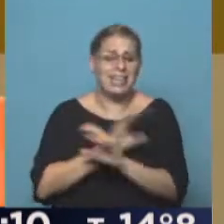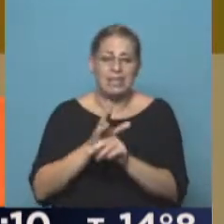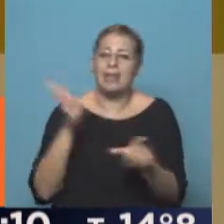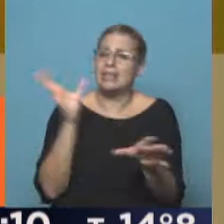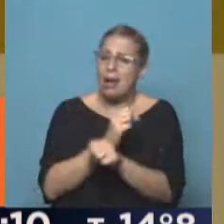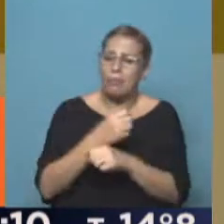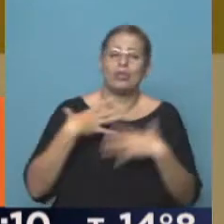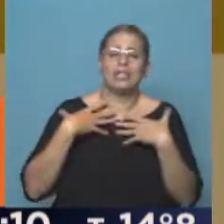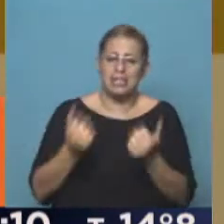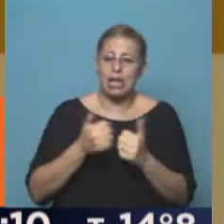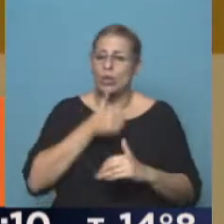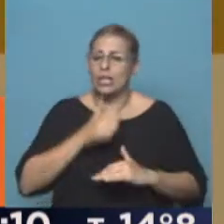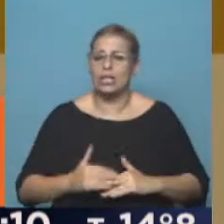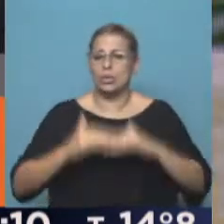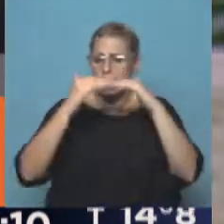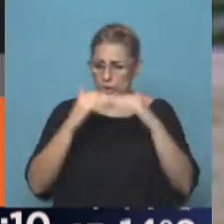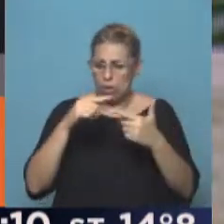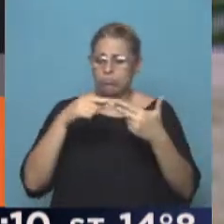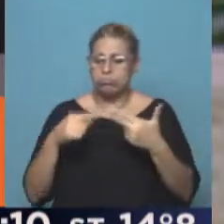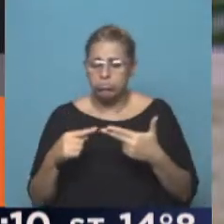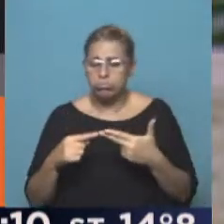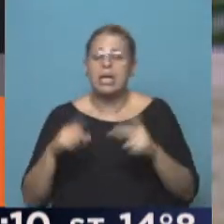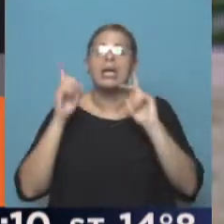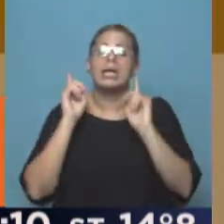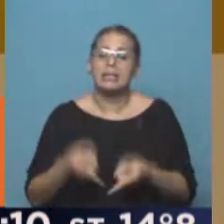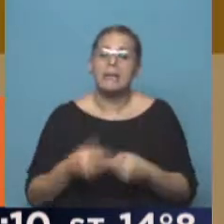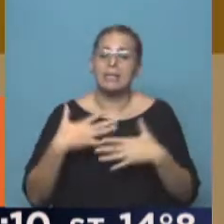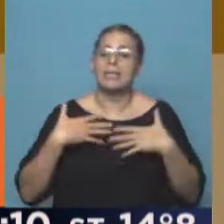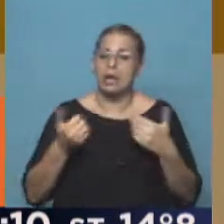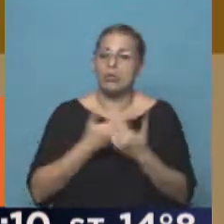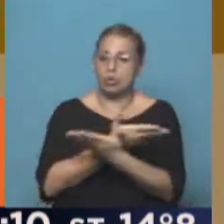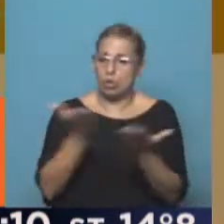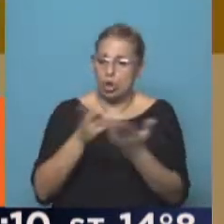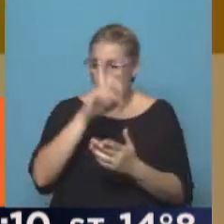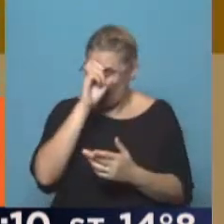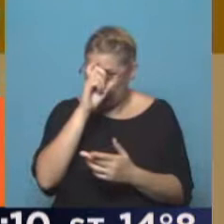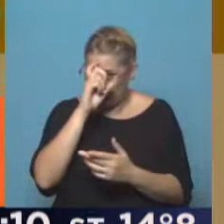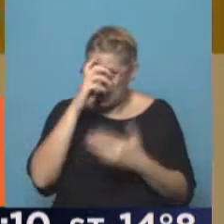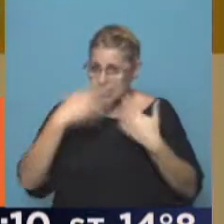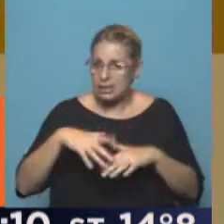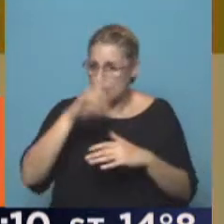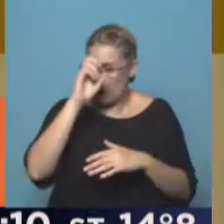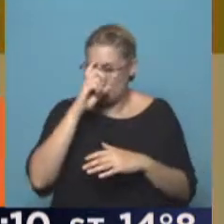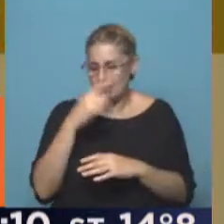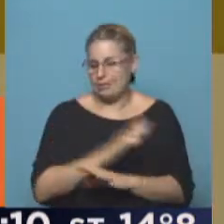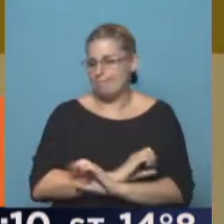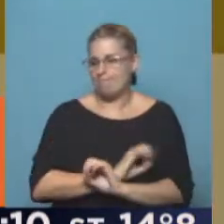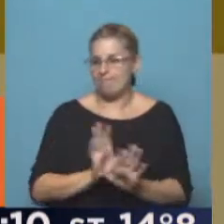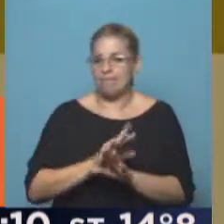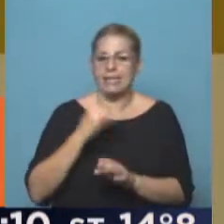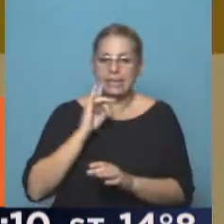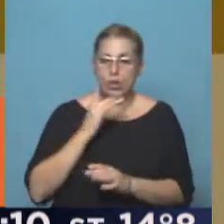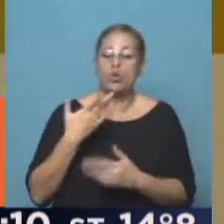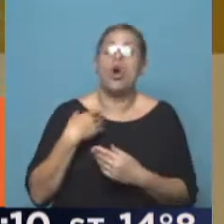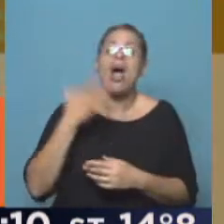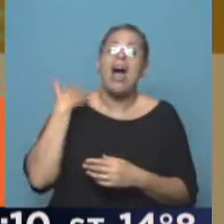este inundabilidad este y este la salud pública a los hospitales el sistema hospitalario es ridículamente lo hizo a la nación